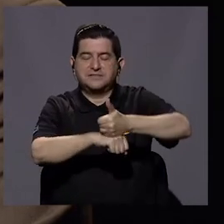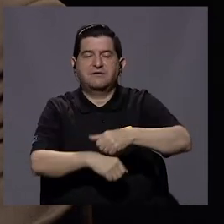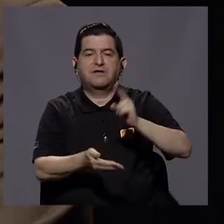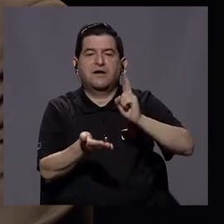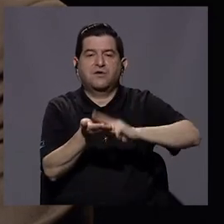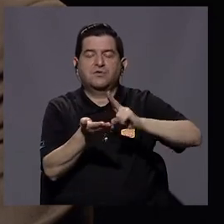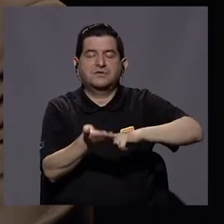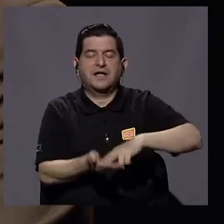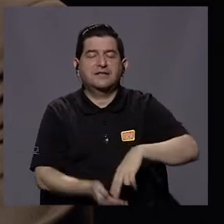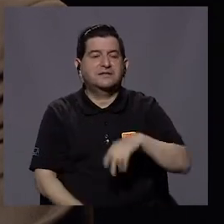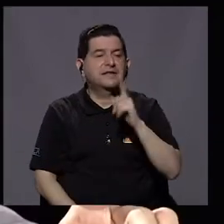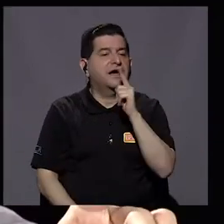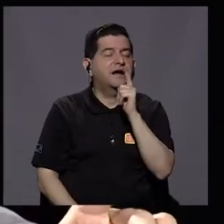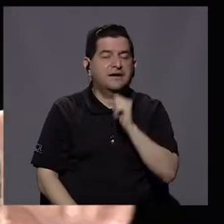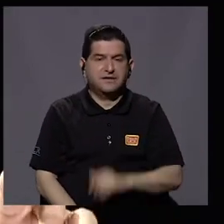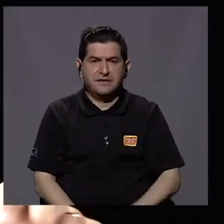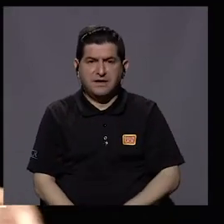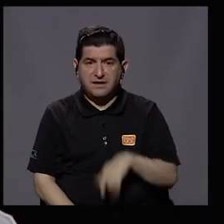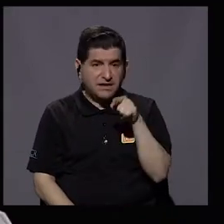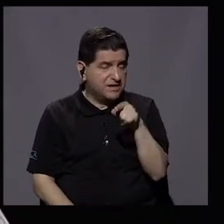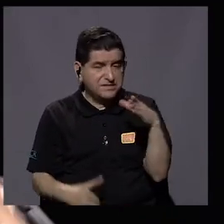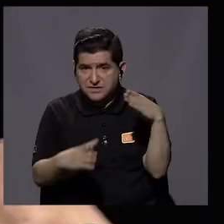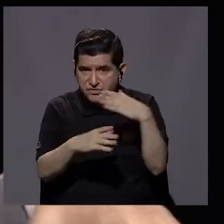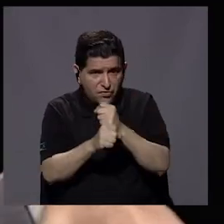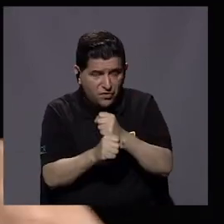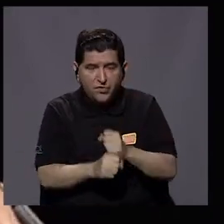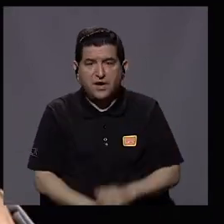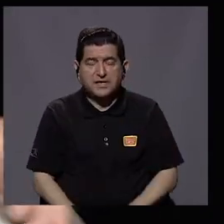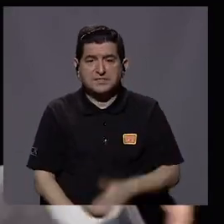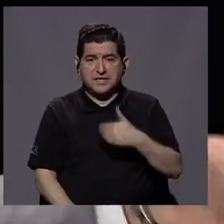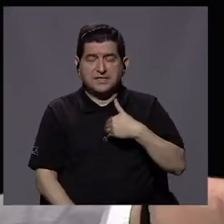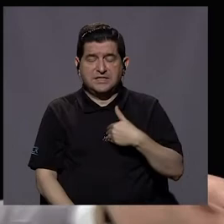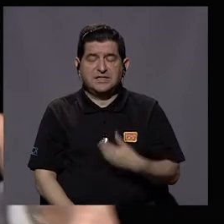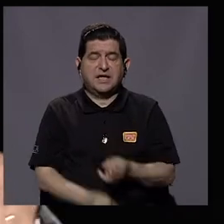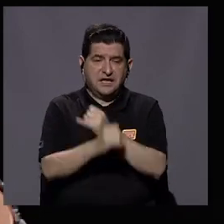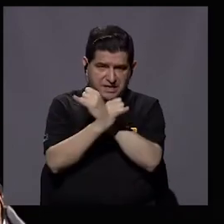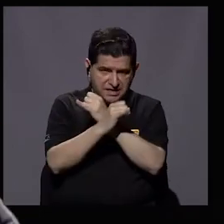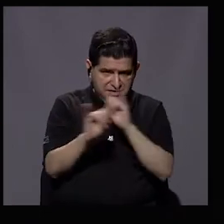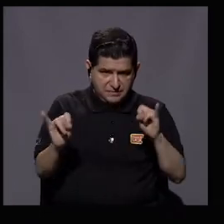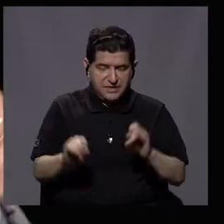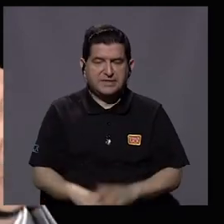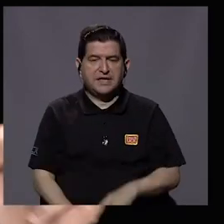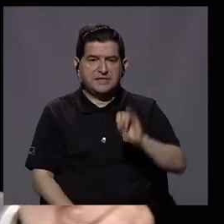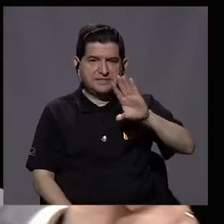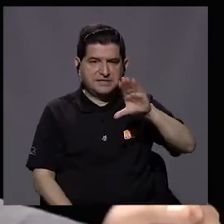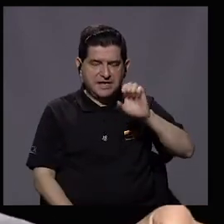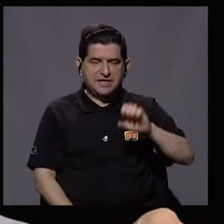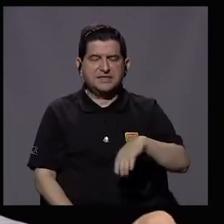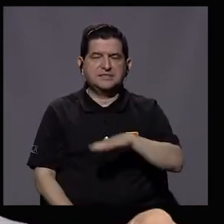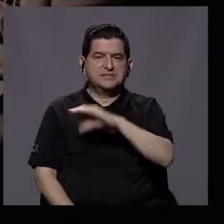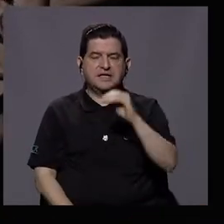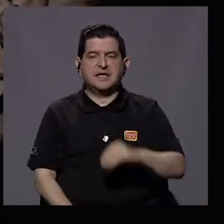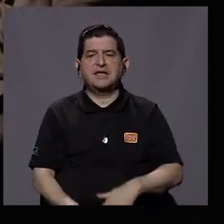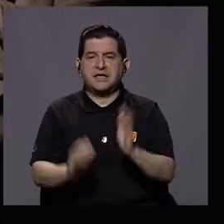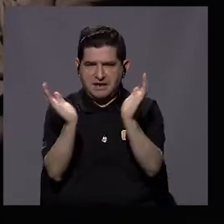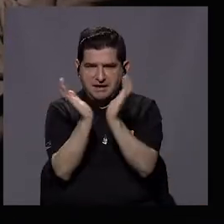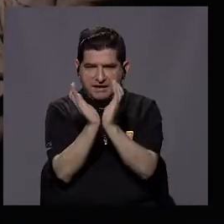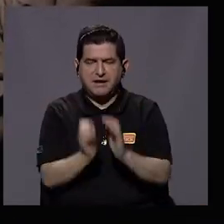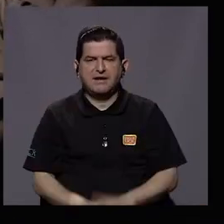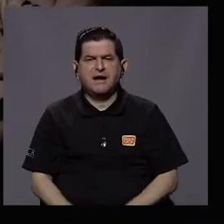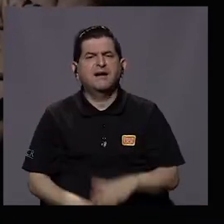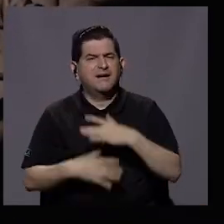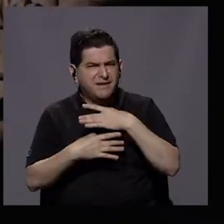quién contrata, a quién no. Y a donde no lo hace servicio civil nos encontramos autonomías, el ICE, la Caja. Y esto se construye algo, es interesante